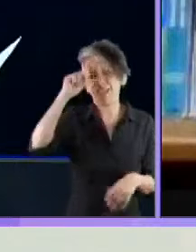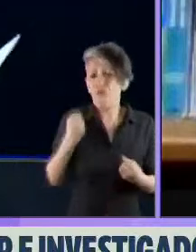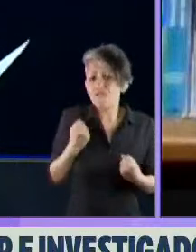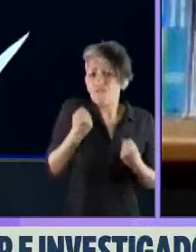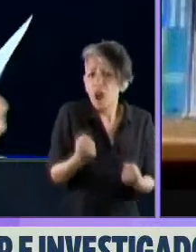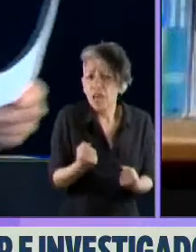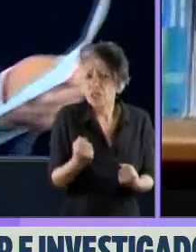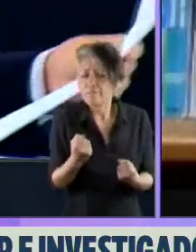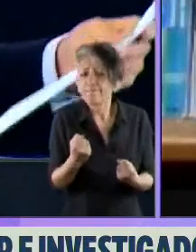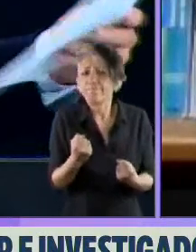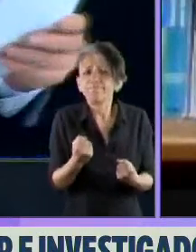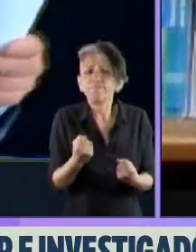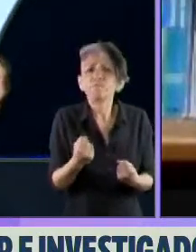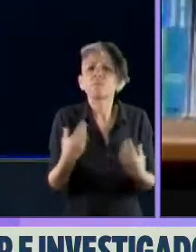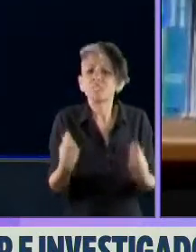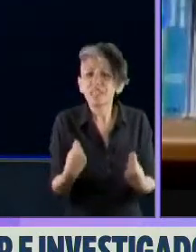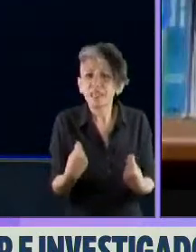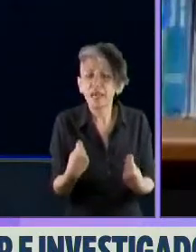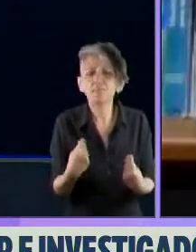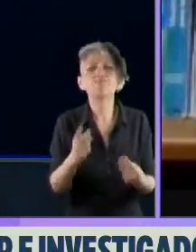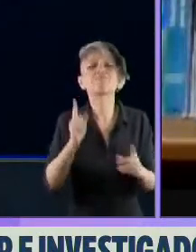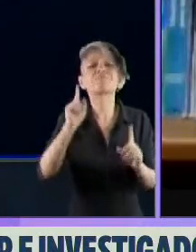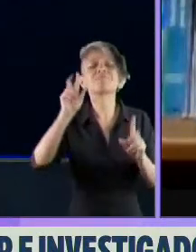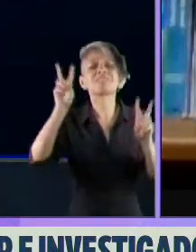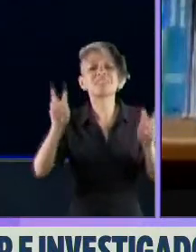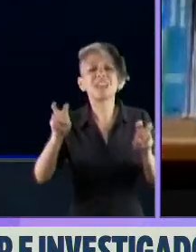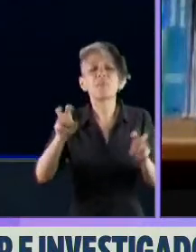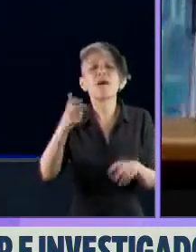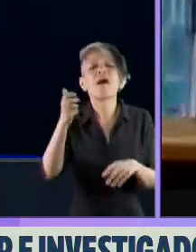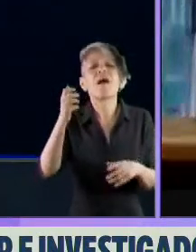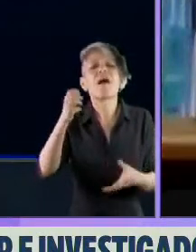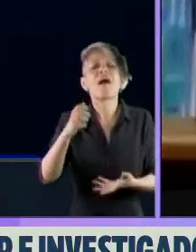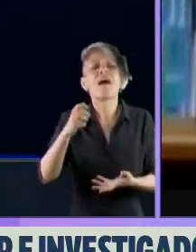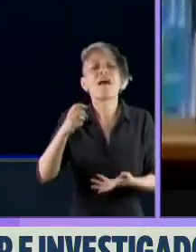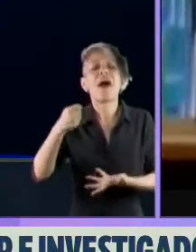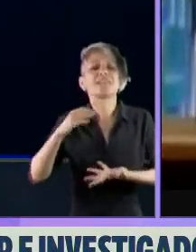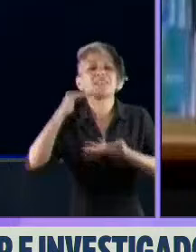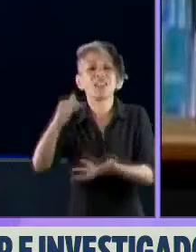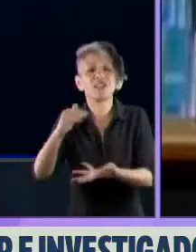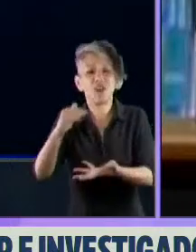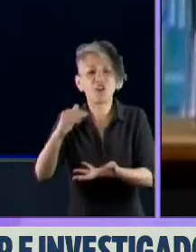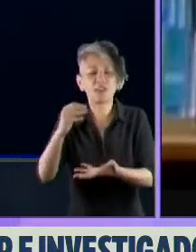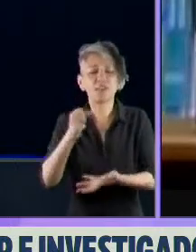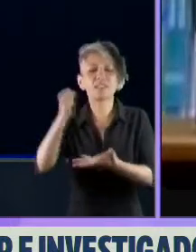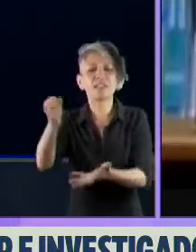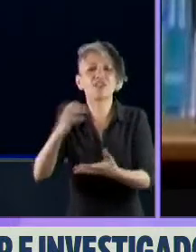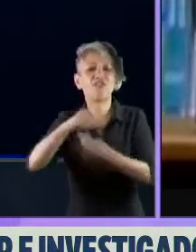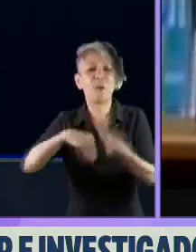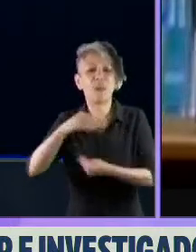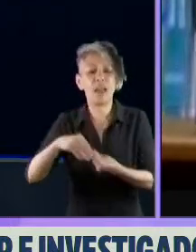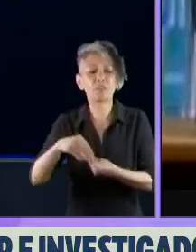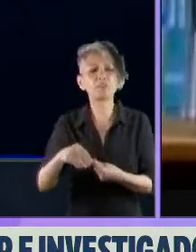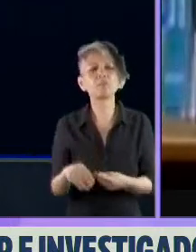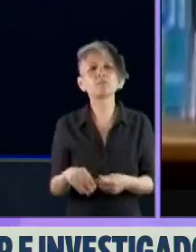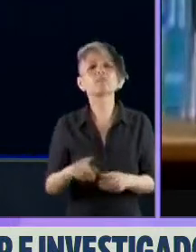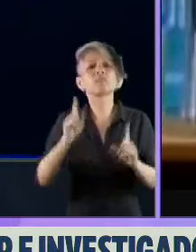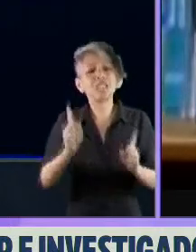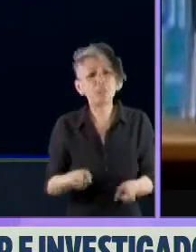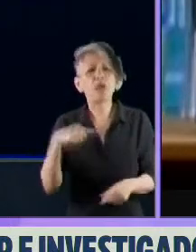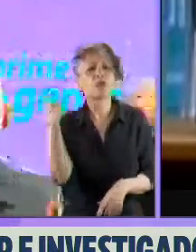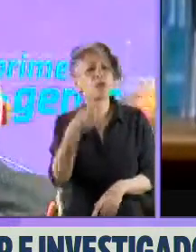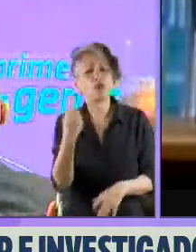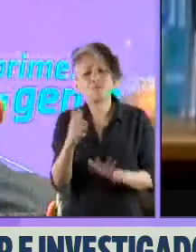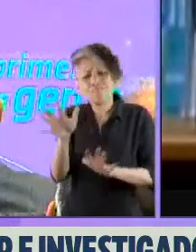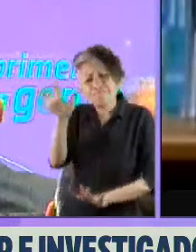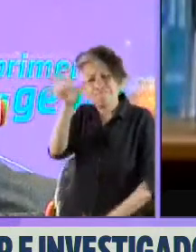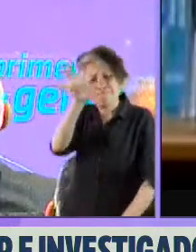que, y esto... corre por mi cuenta, creo que hay una suerte de reconocimiento a las